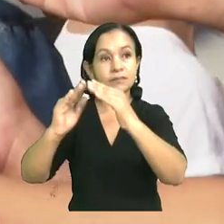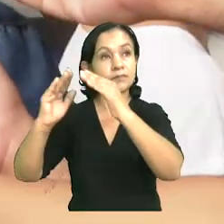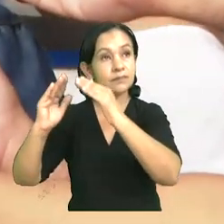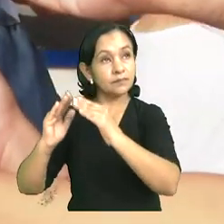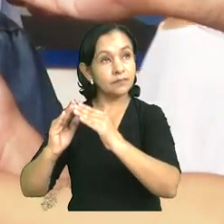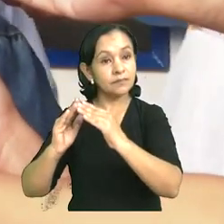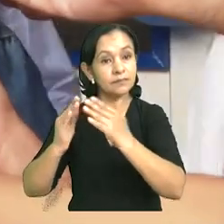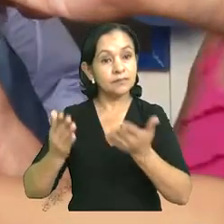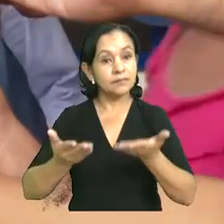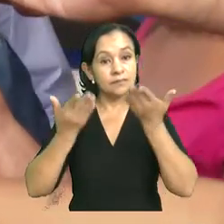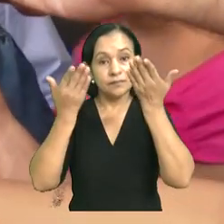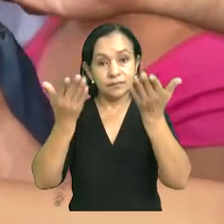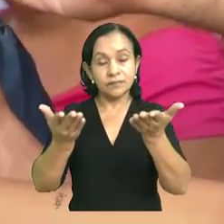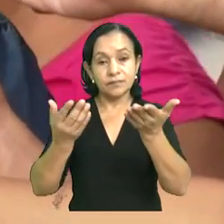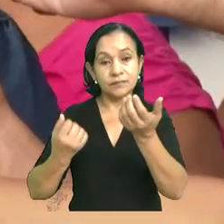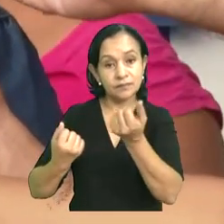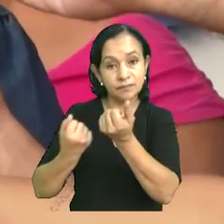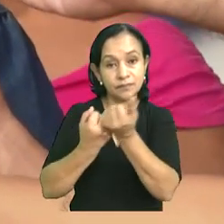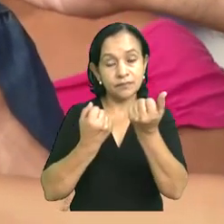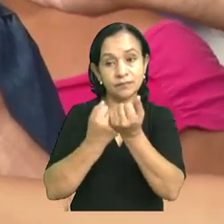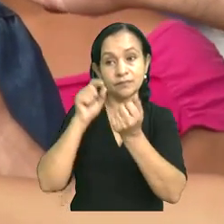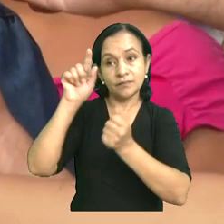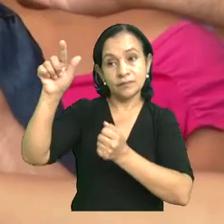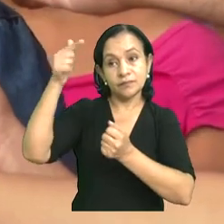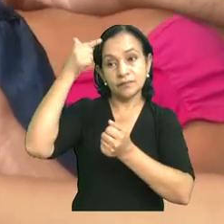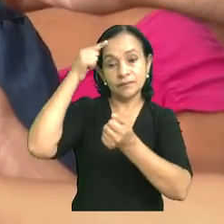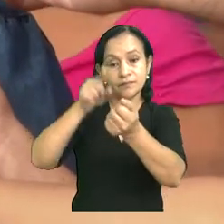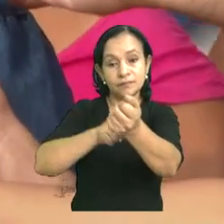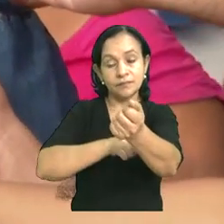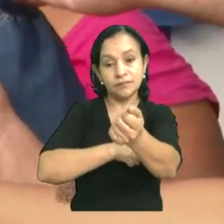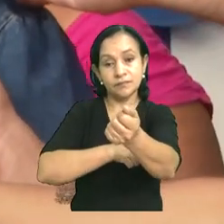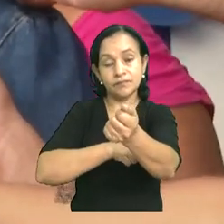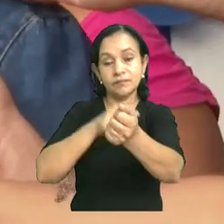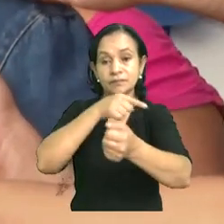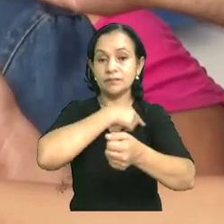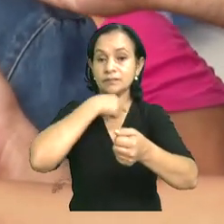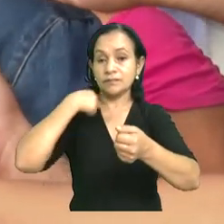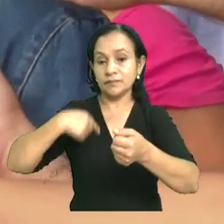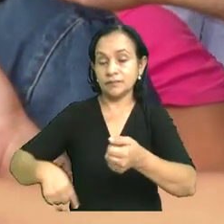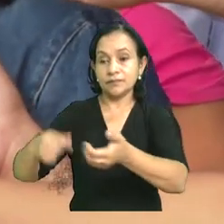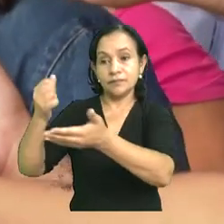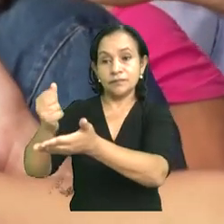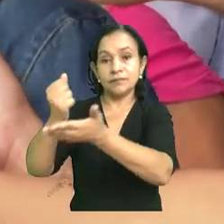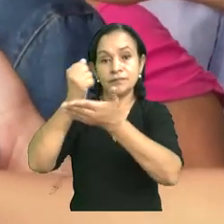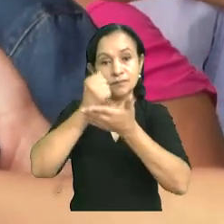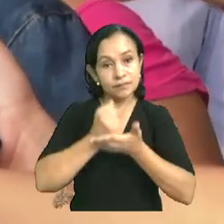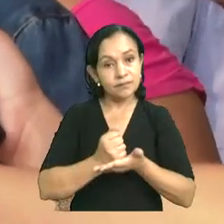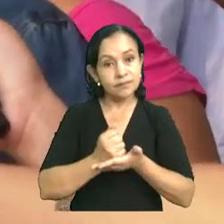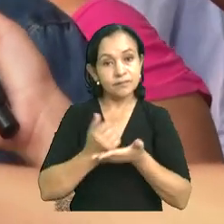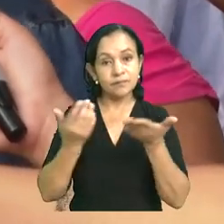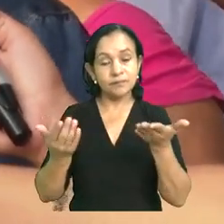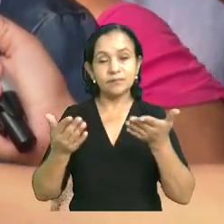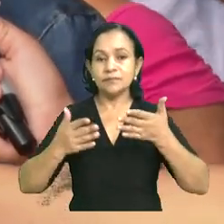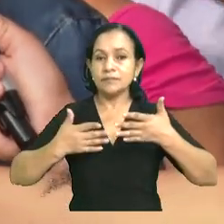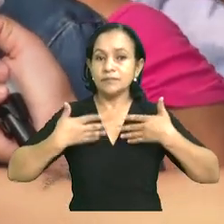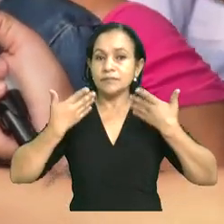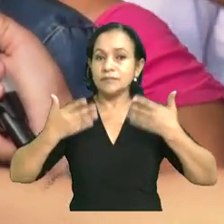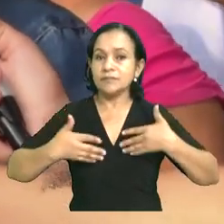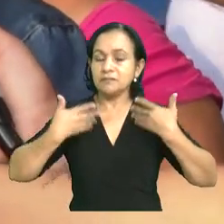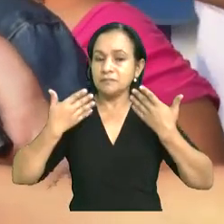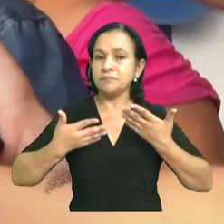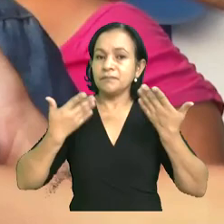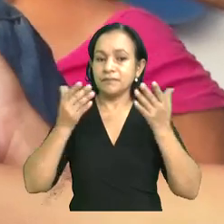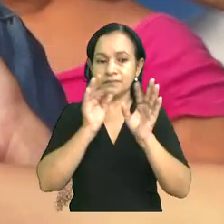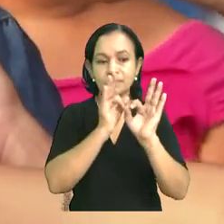de entregas con el apoyo incondicional del gobierno hermano de la República de China-Taiwán. Y esto nos da una satisfacción y una alegría.